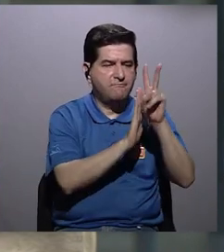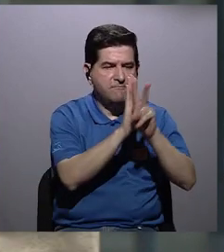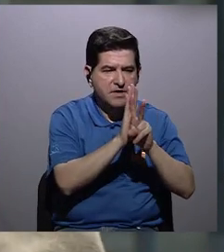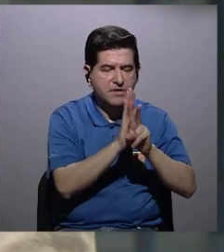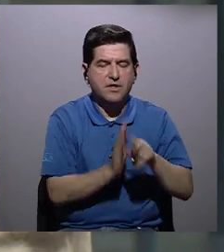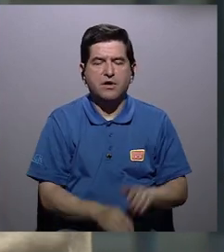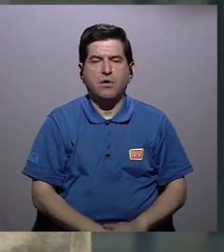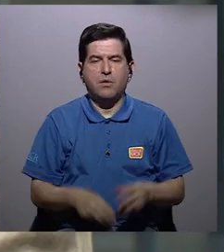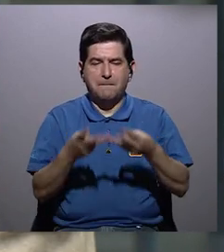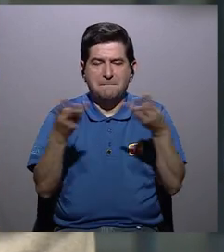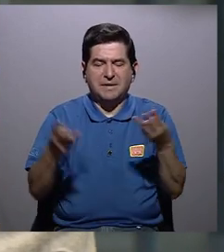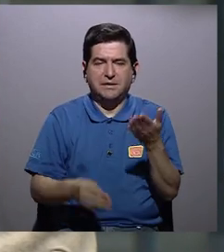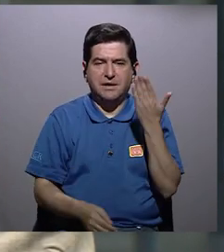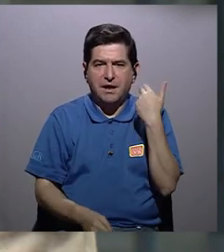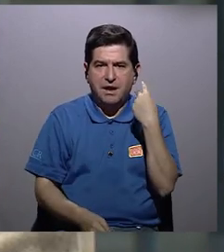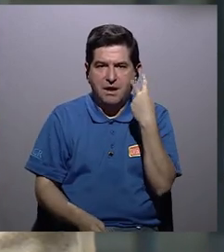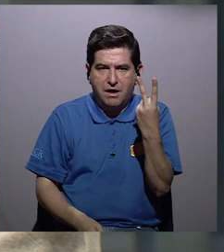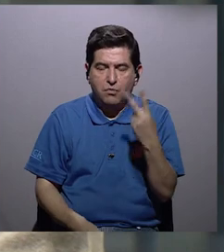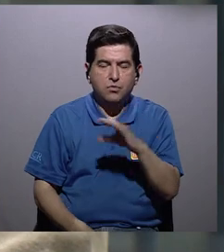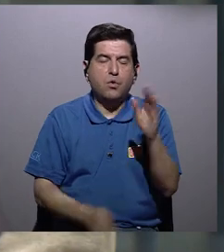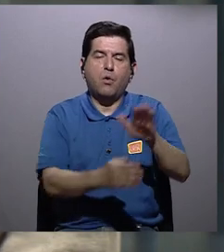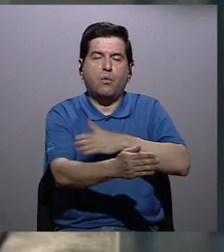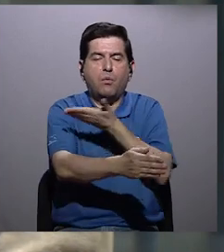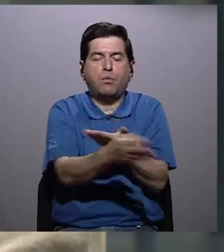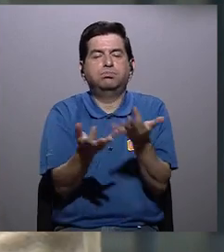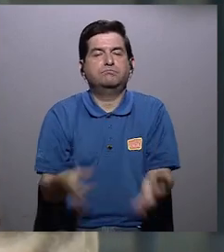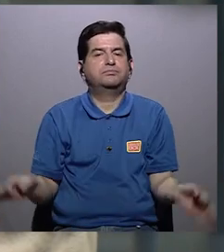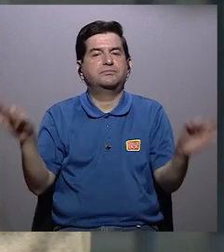consumo audiovisual y música, que es muy, muy, muy